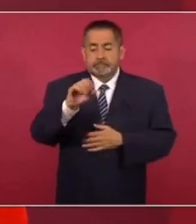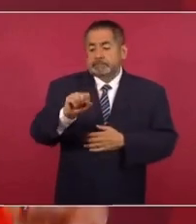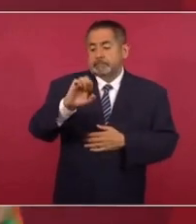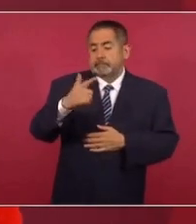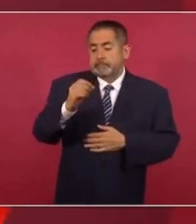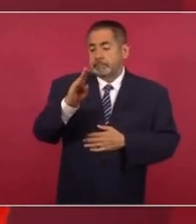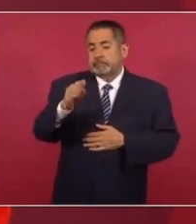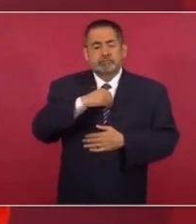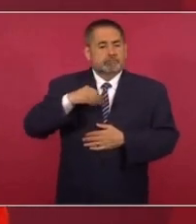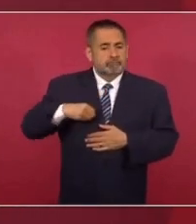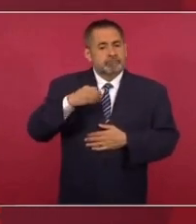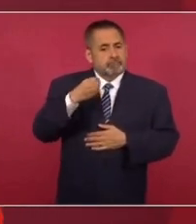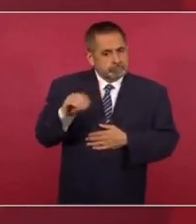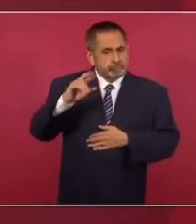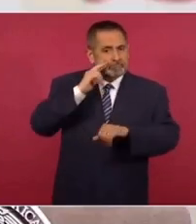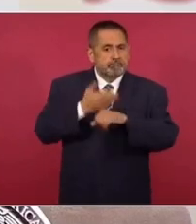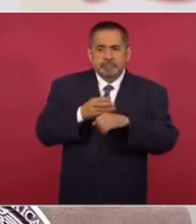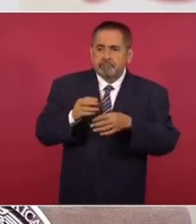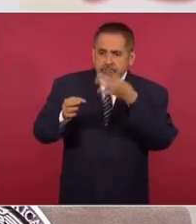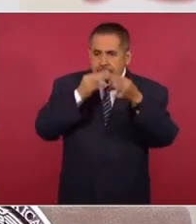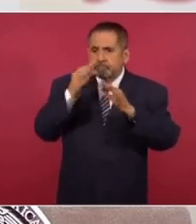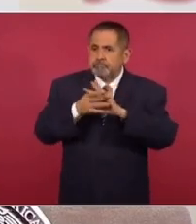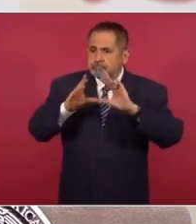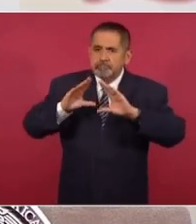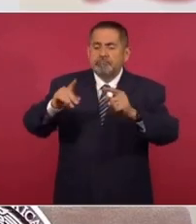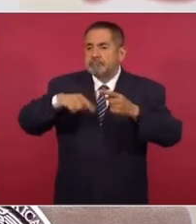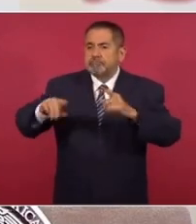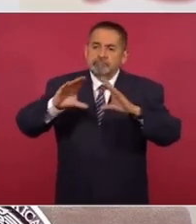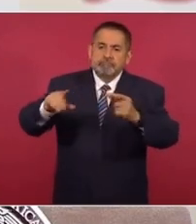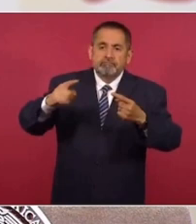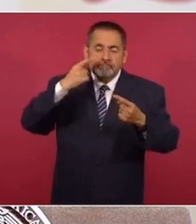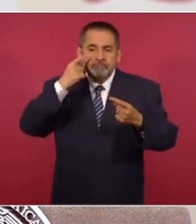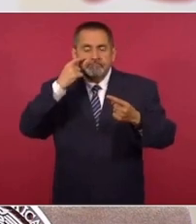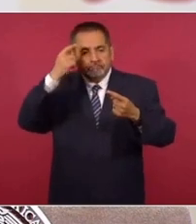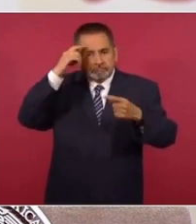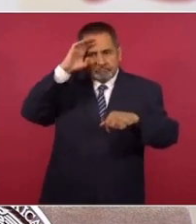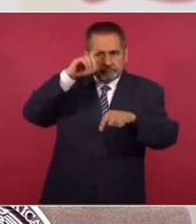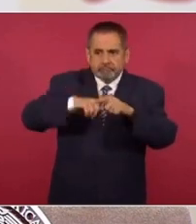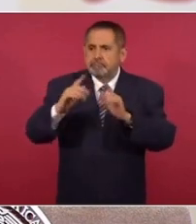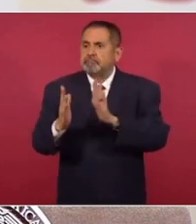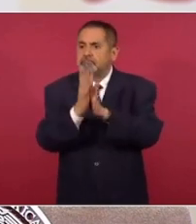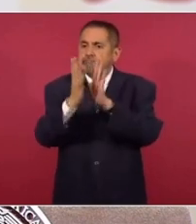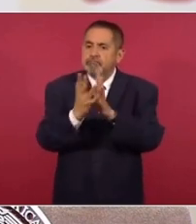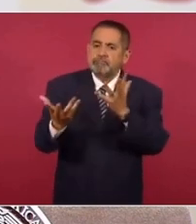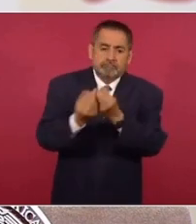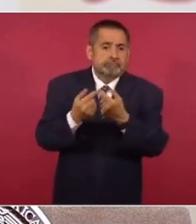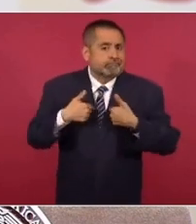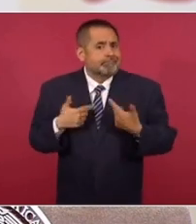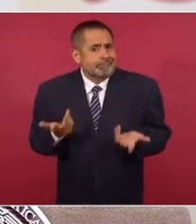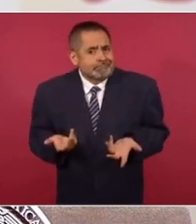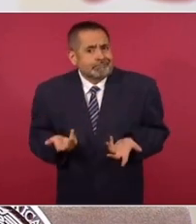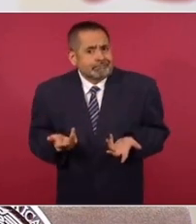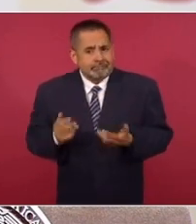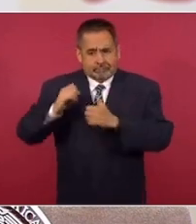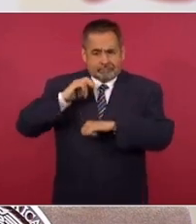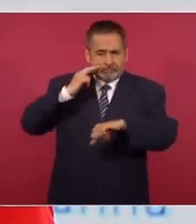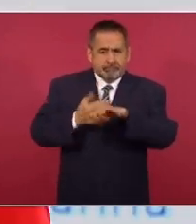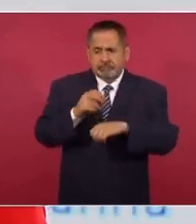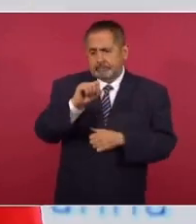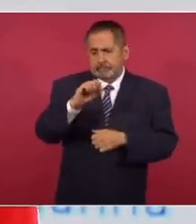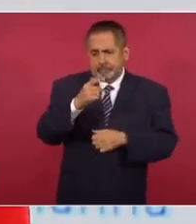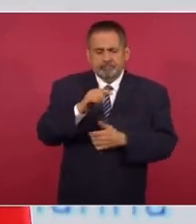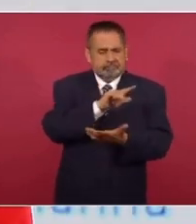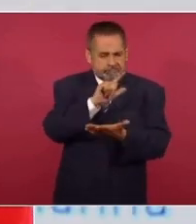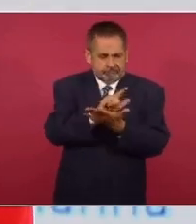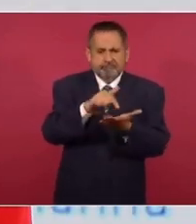Gobernación tiene la obligación de promover la cultura cívica, la formación política y la participación ciudadana. O sea, que sí hay